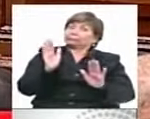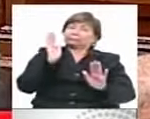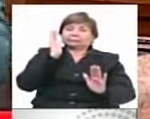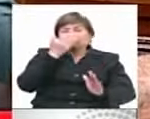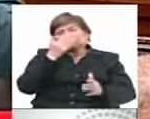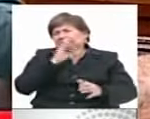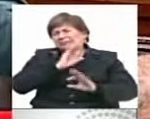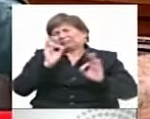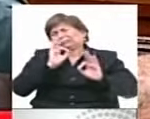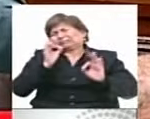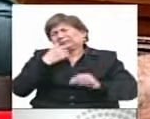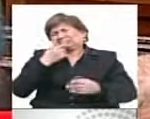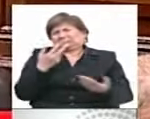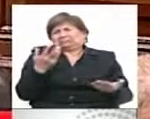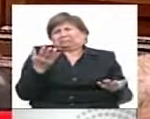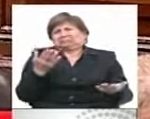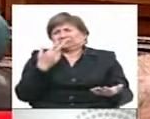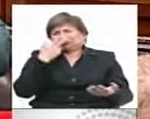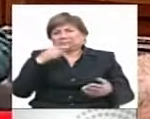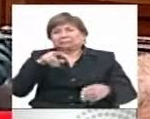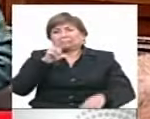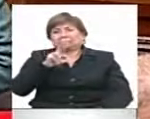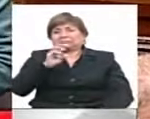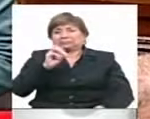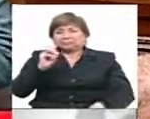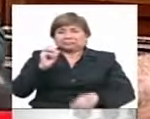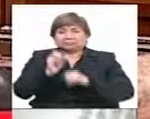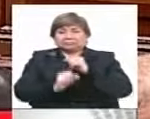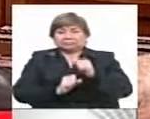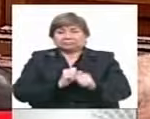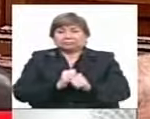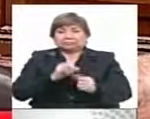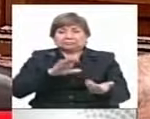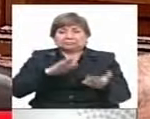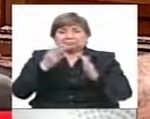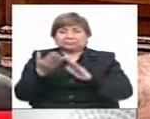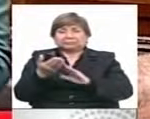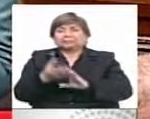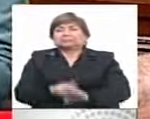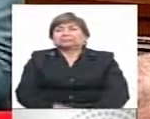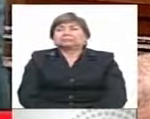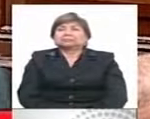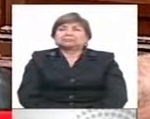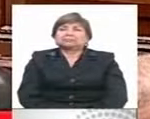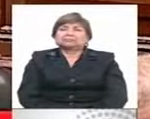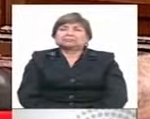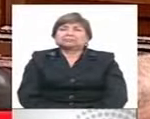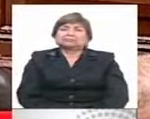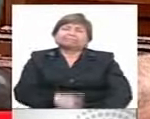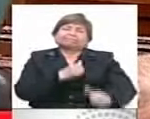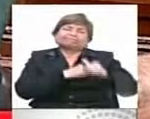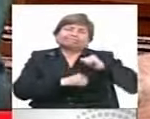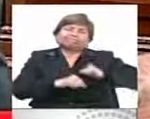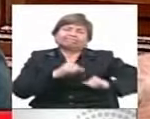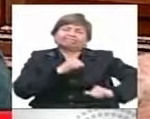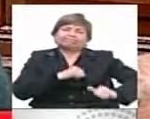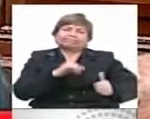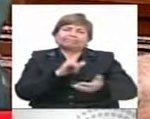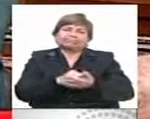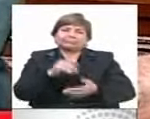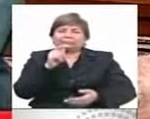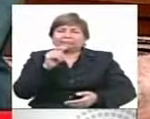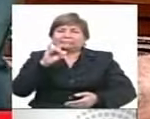aquí de nada sirve, en el Bicentenario, la muerte, el sacrificio de